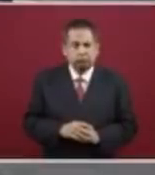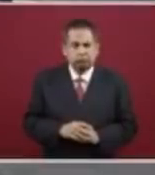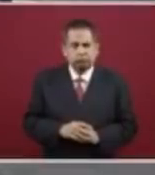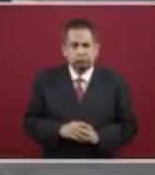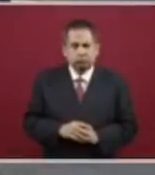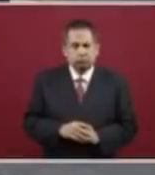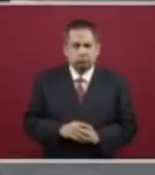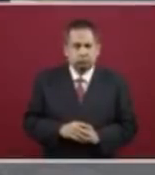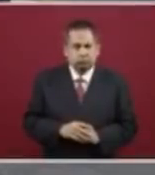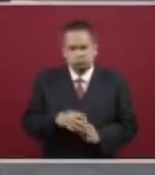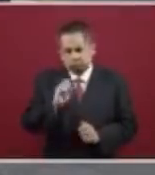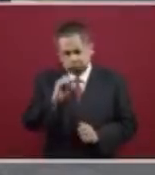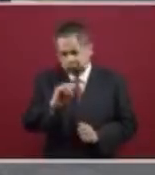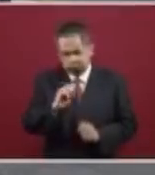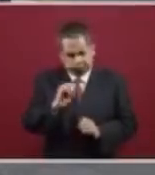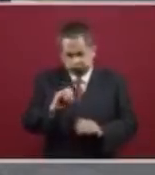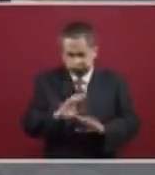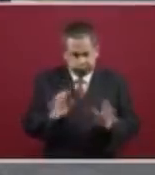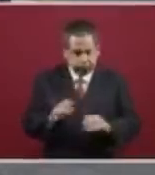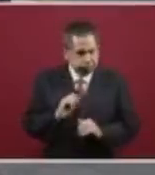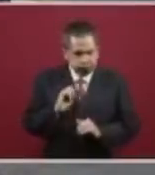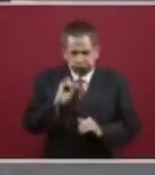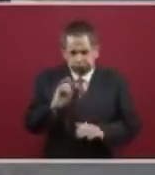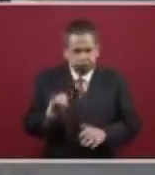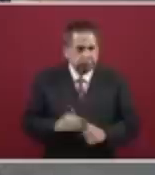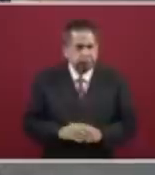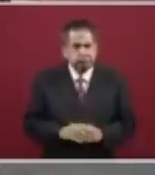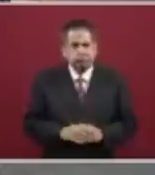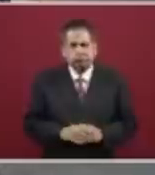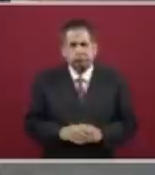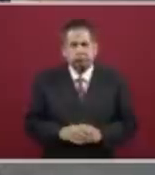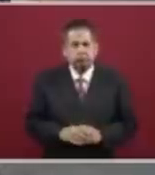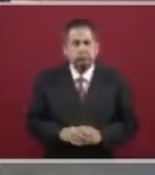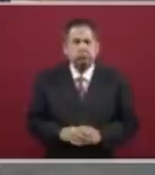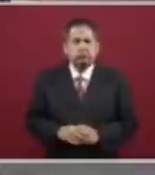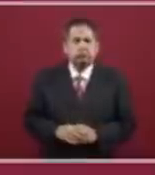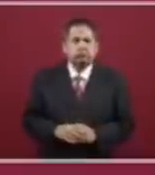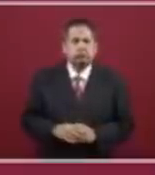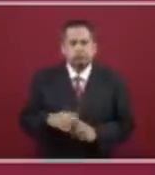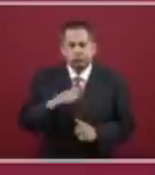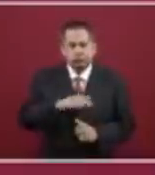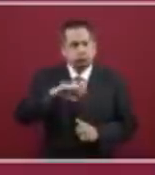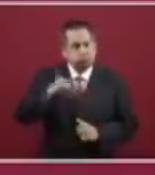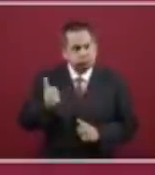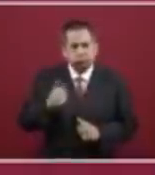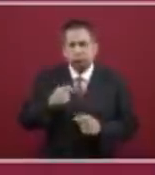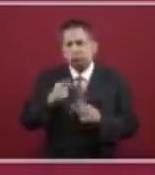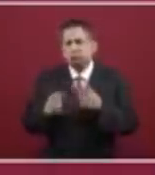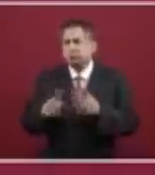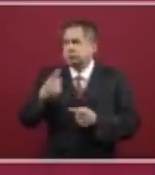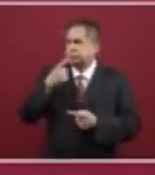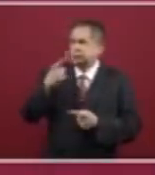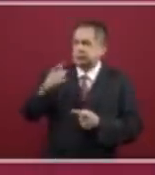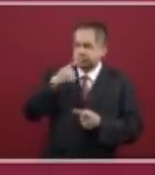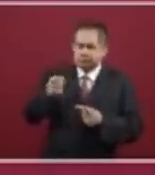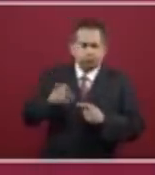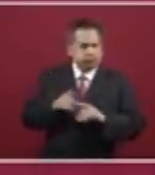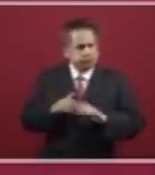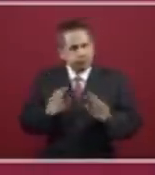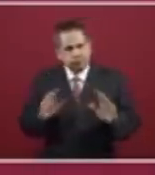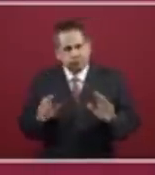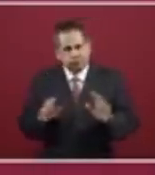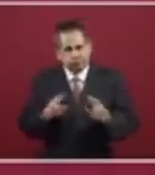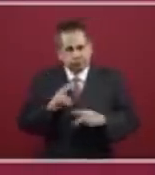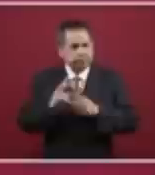Sí, sí, hay otras demandas. Vamos a